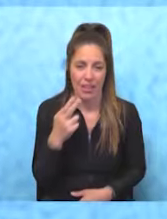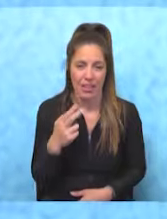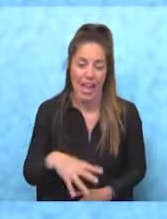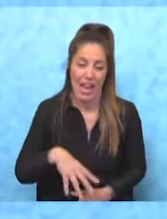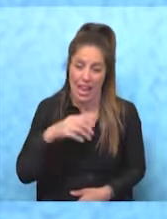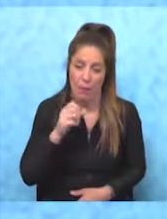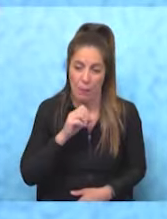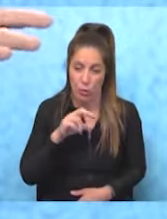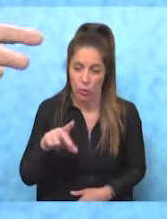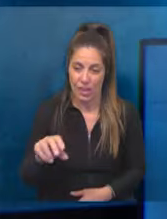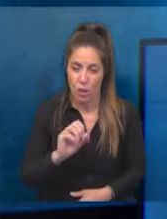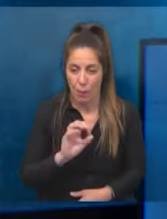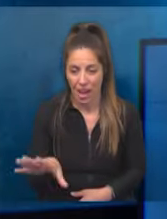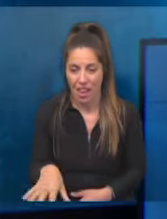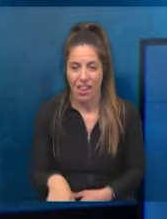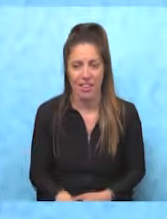pronunciando